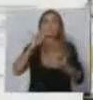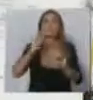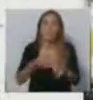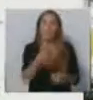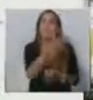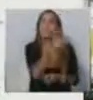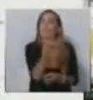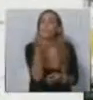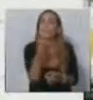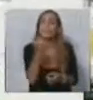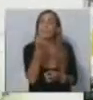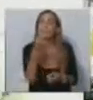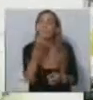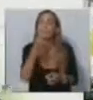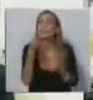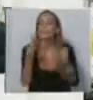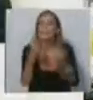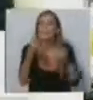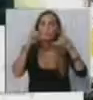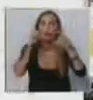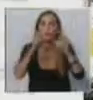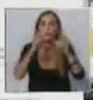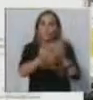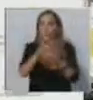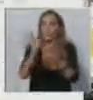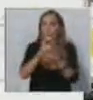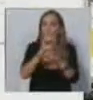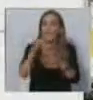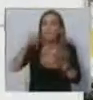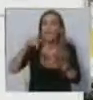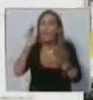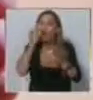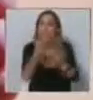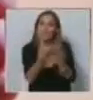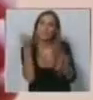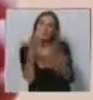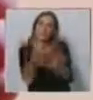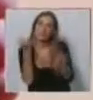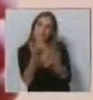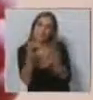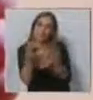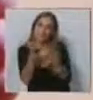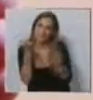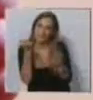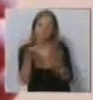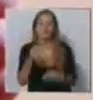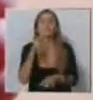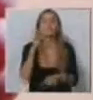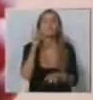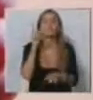importante que existe el verbo whatsappear. Se agregó a una enciclopedia en idioma